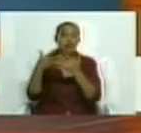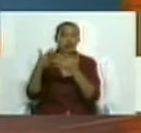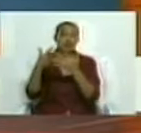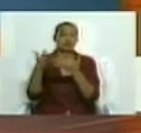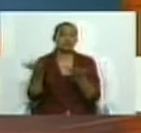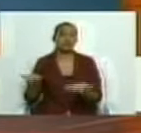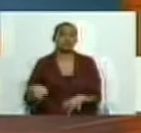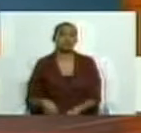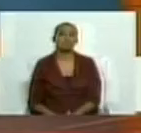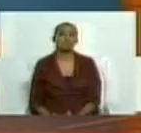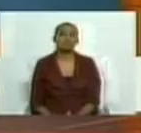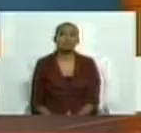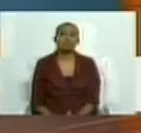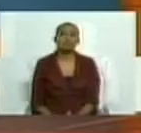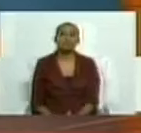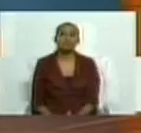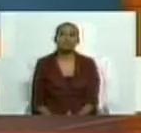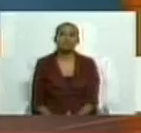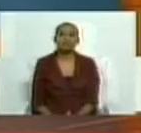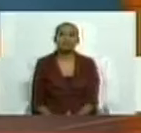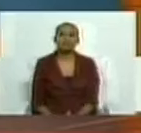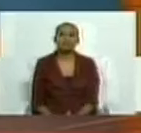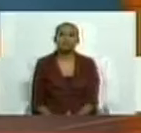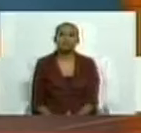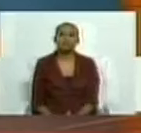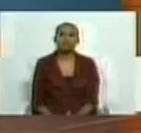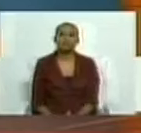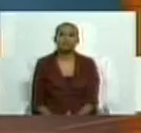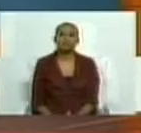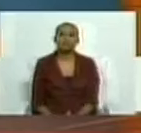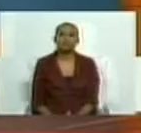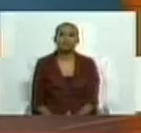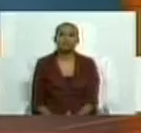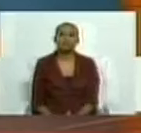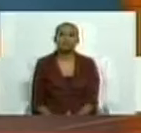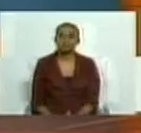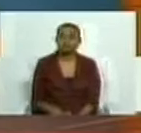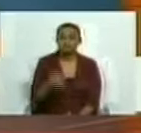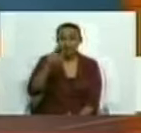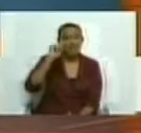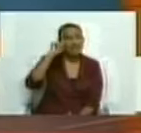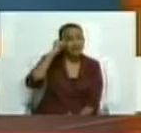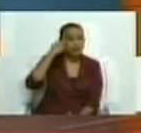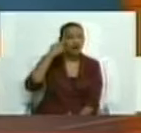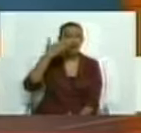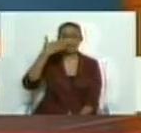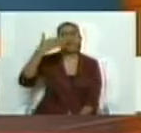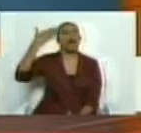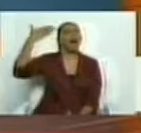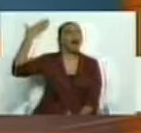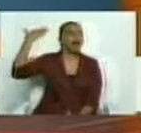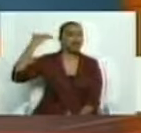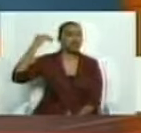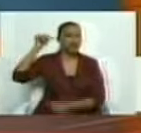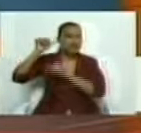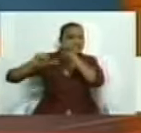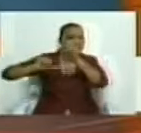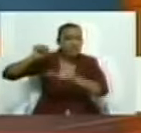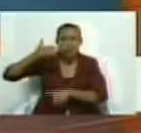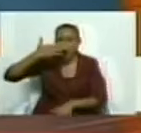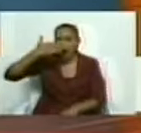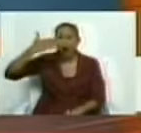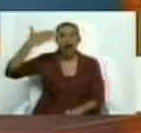finalmente tantos delitos que lo metió Al Capone se recuerdan el siglo pasado